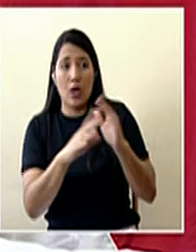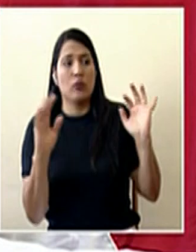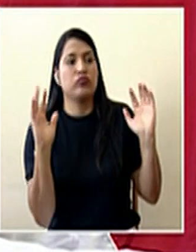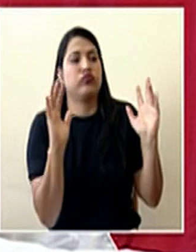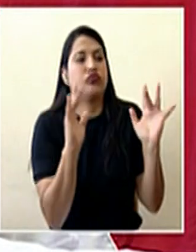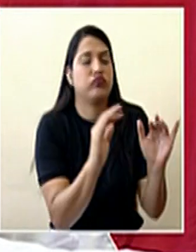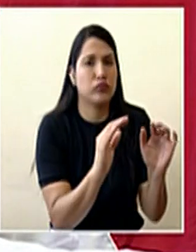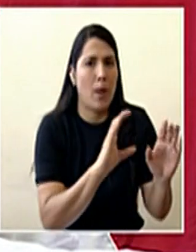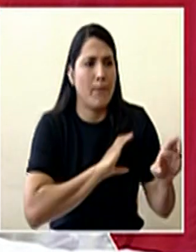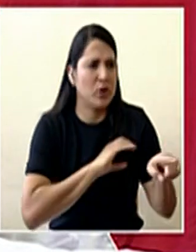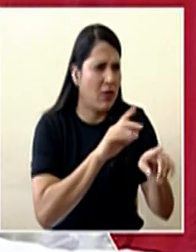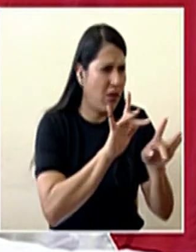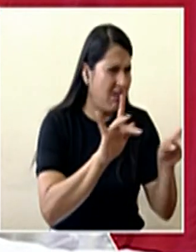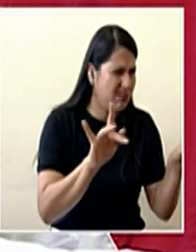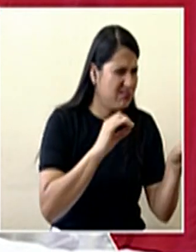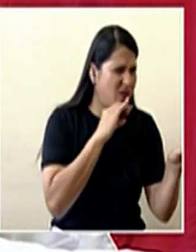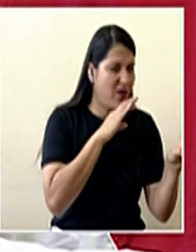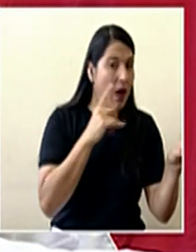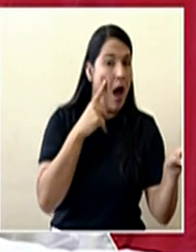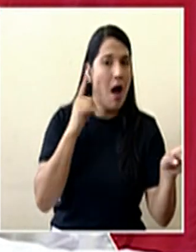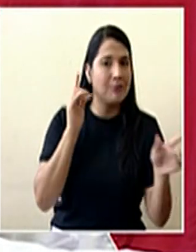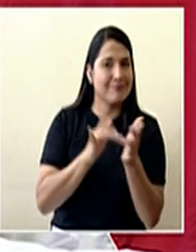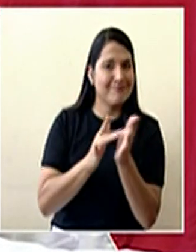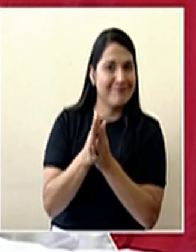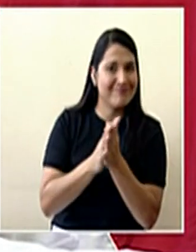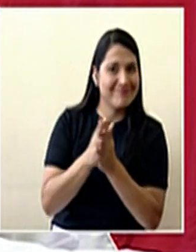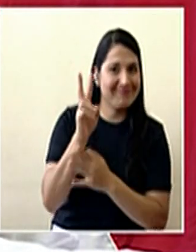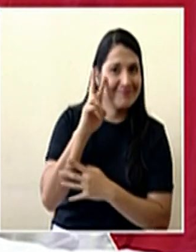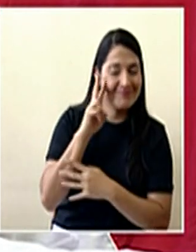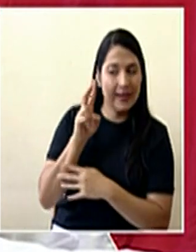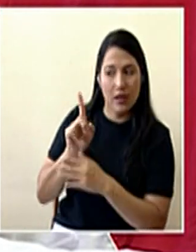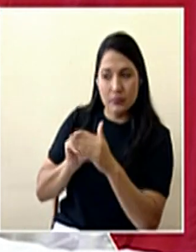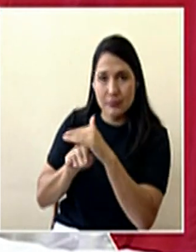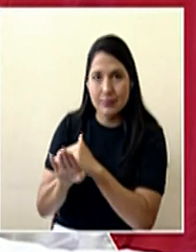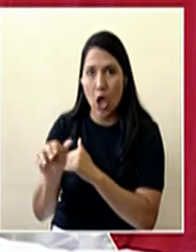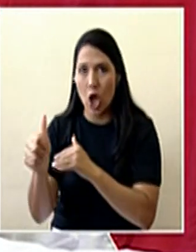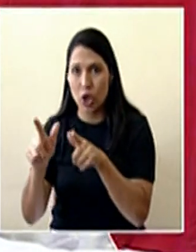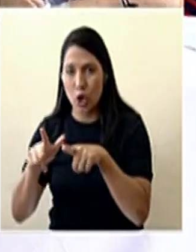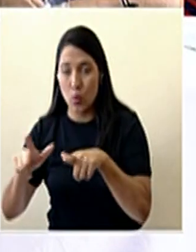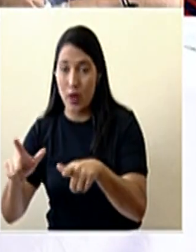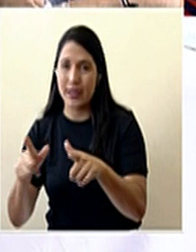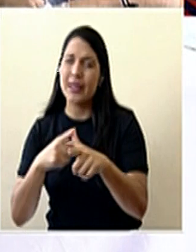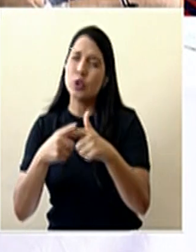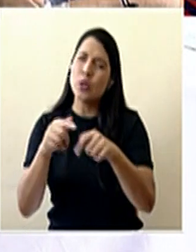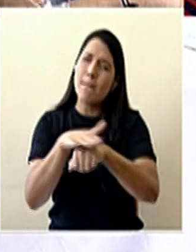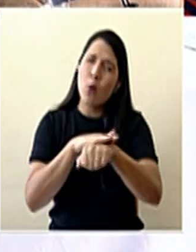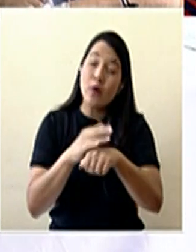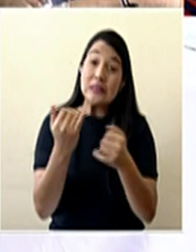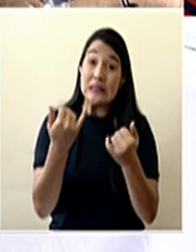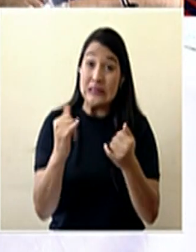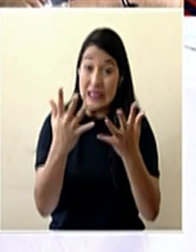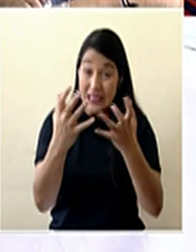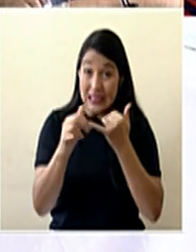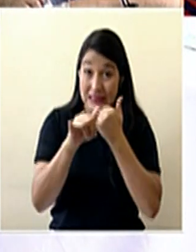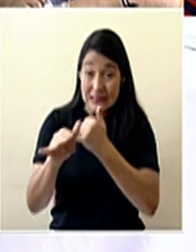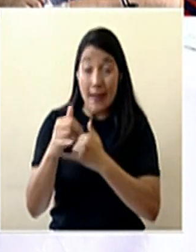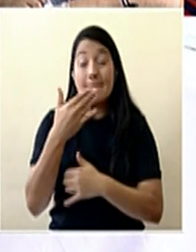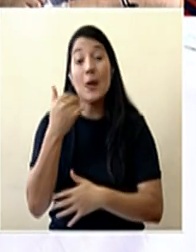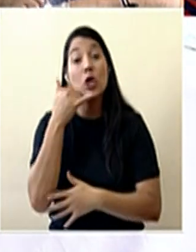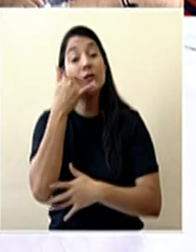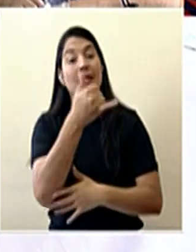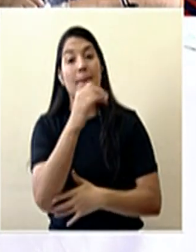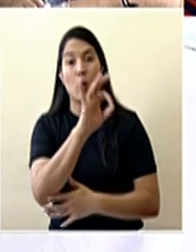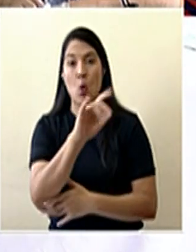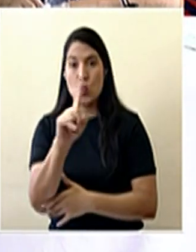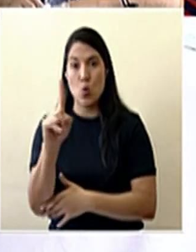o abordando a un policía para tratar así de distribuir el recurso de la mejor manera posible. Ministro Salas, medios regionales nos preguntan